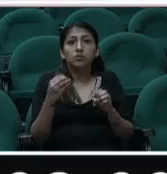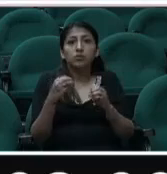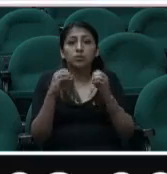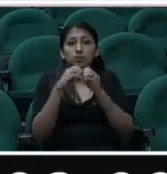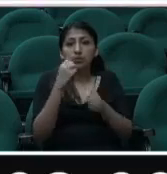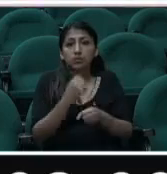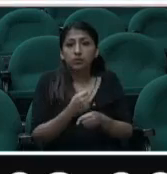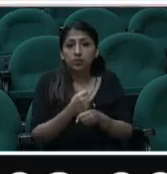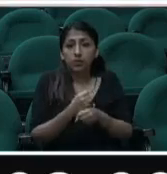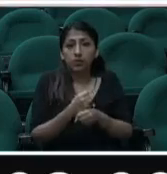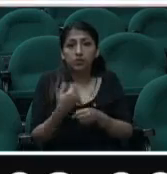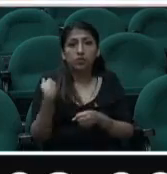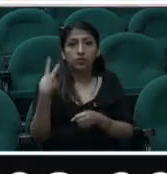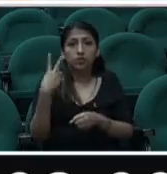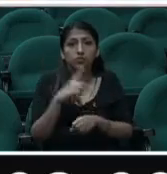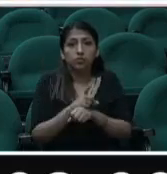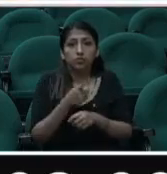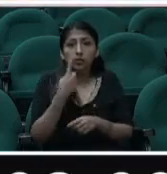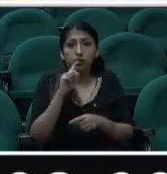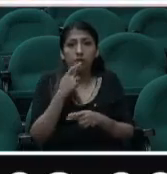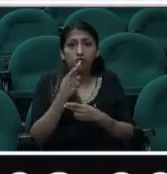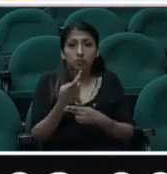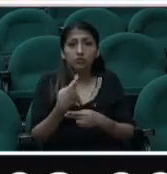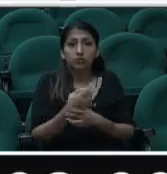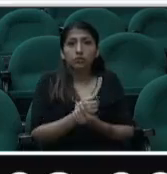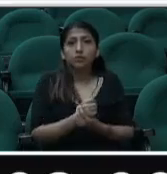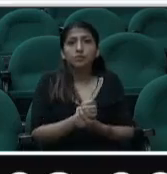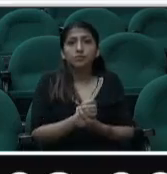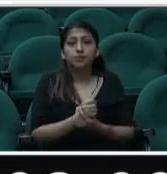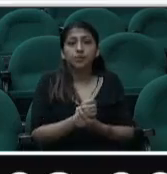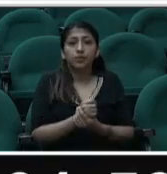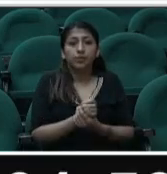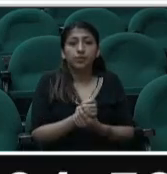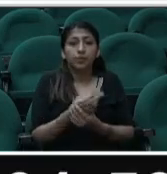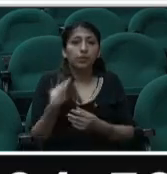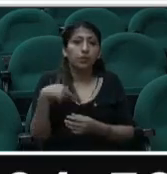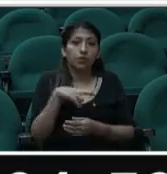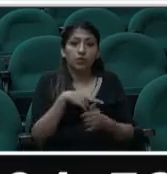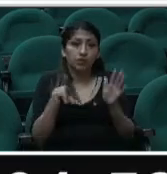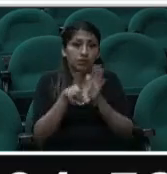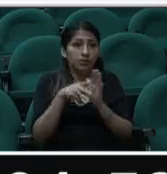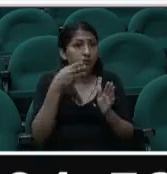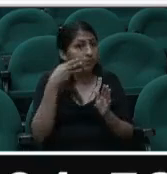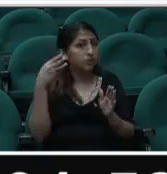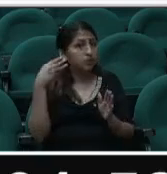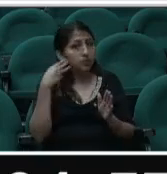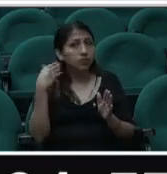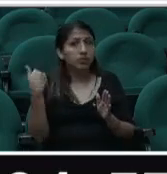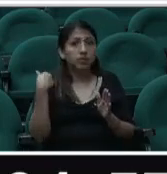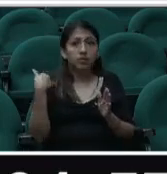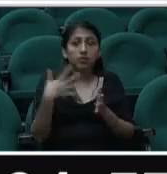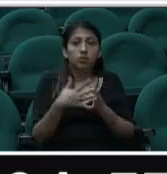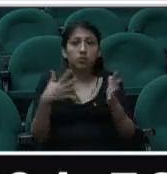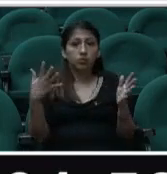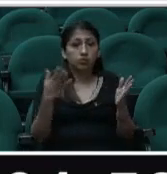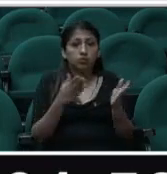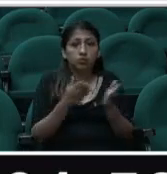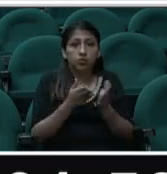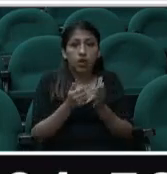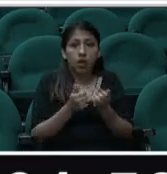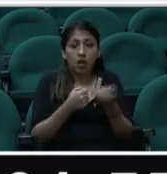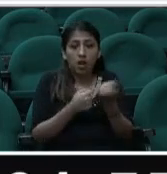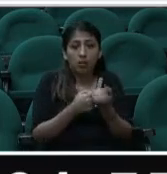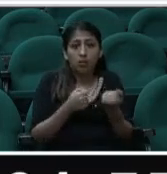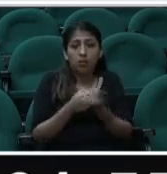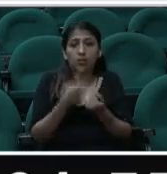generen trabajo tiene dos minutos para responder nuestra ley amazónica sin duda tiene muchísimos beneficios